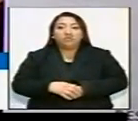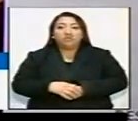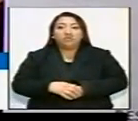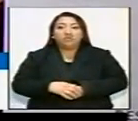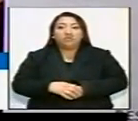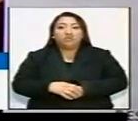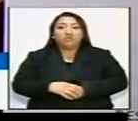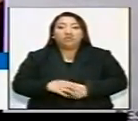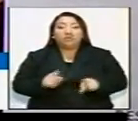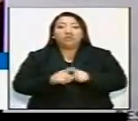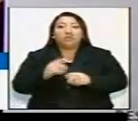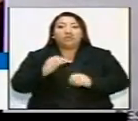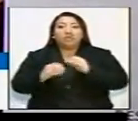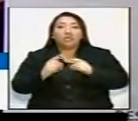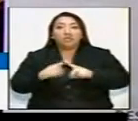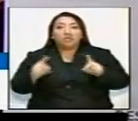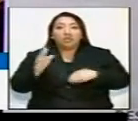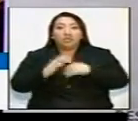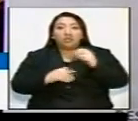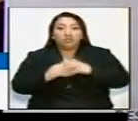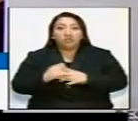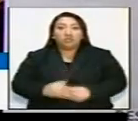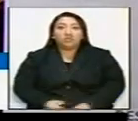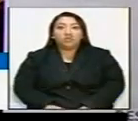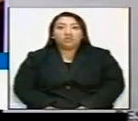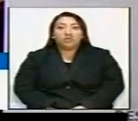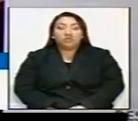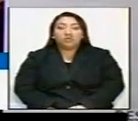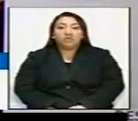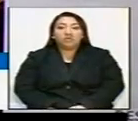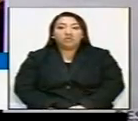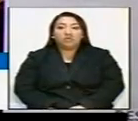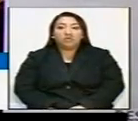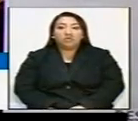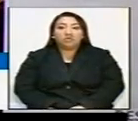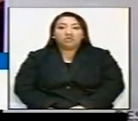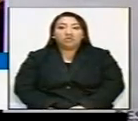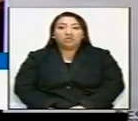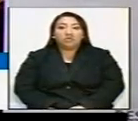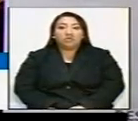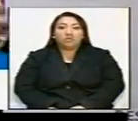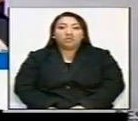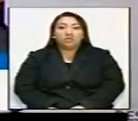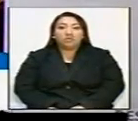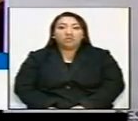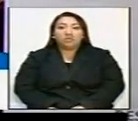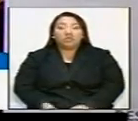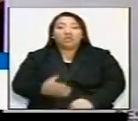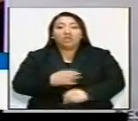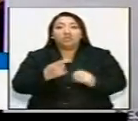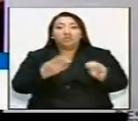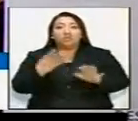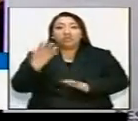diferentes reformas de infraestructura y de regulación del mercado laboral en los 80.